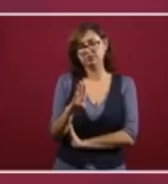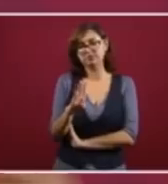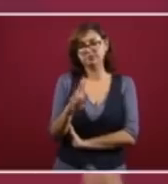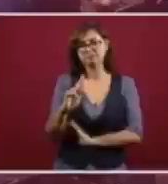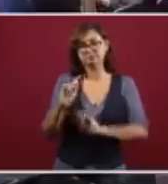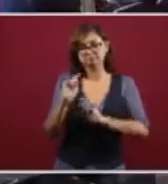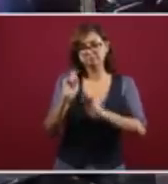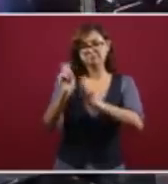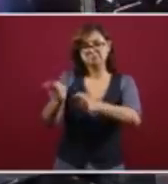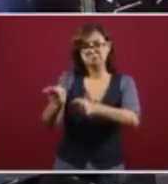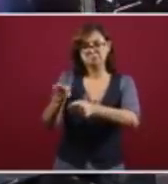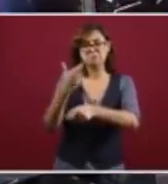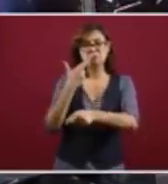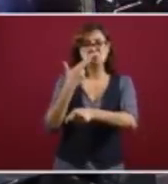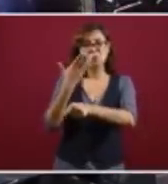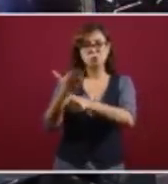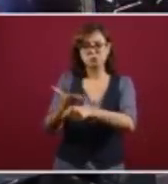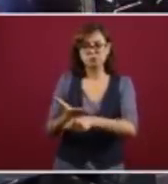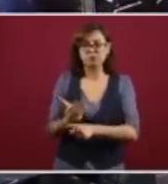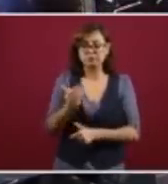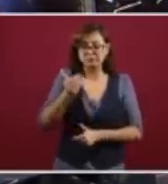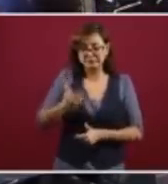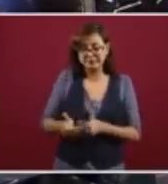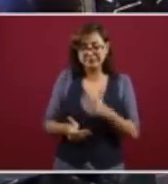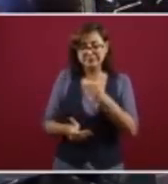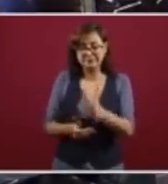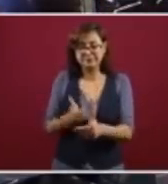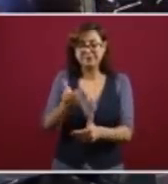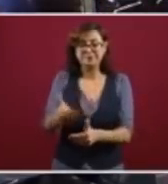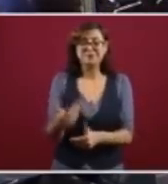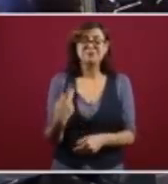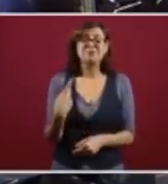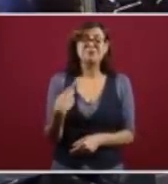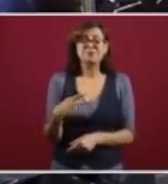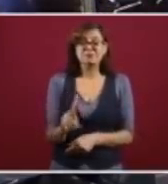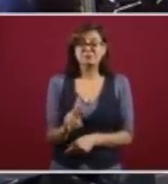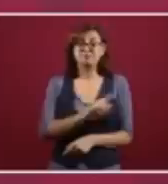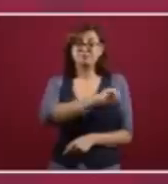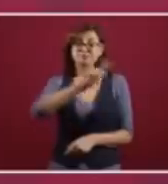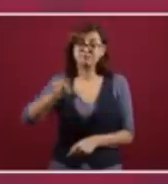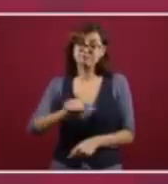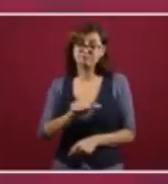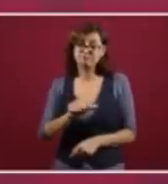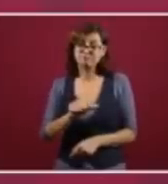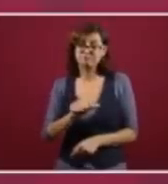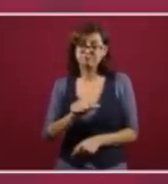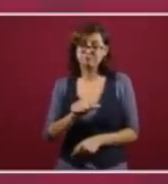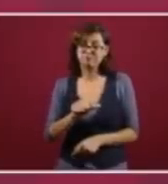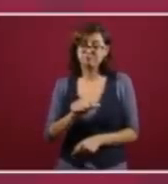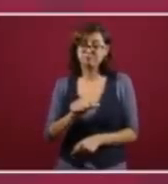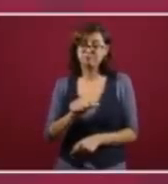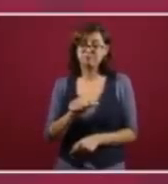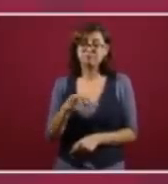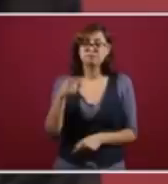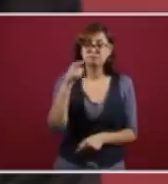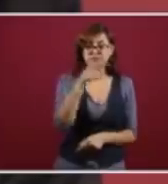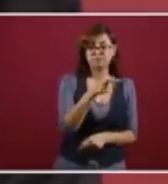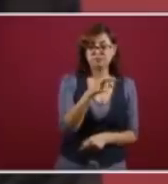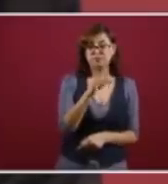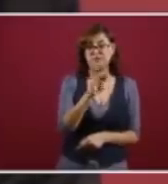Se había avanzado, pero una apelación de la